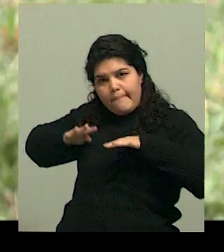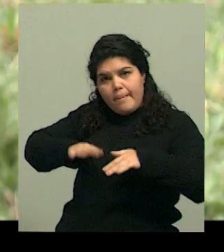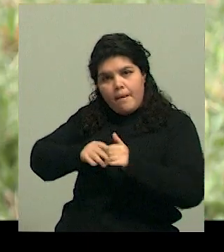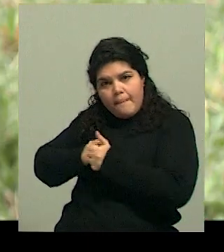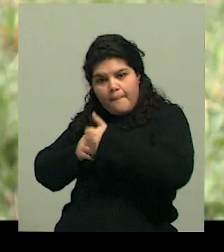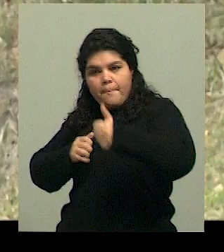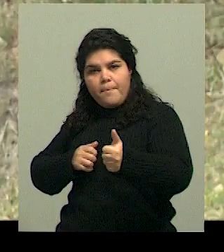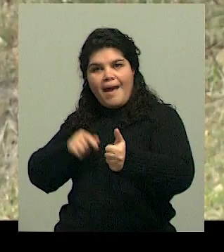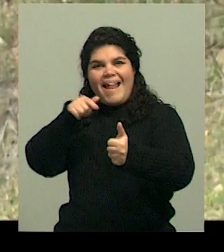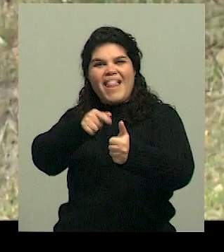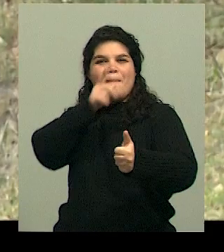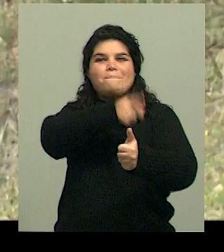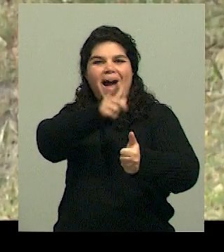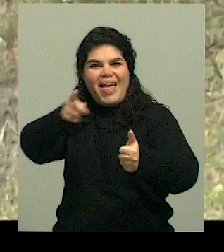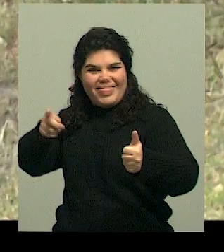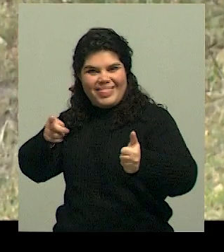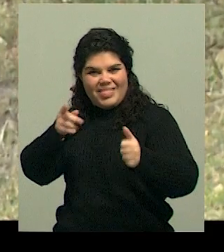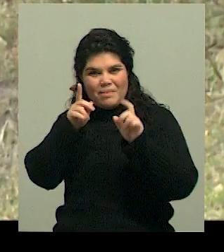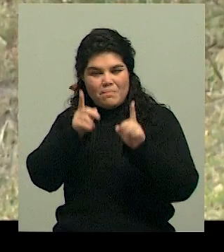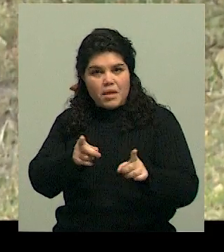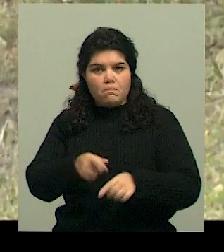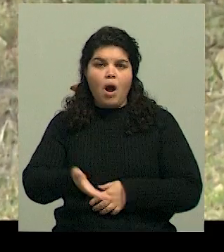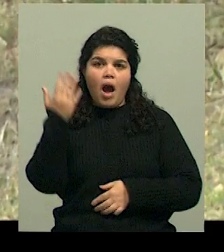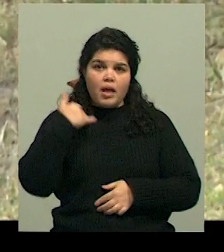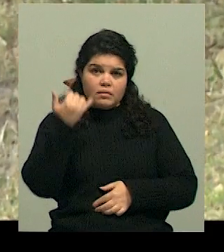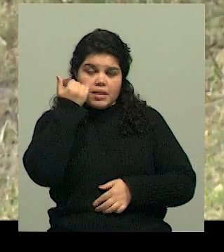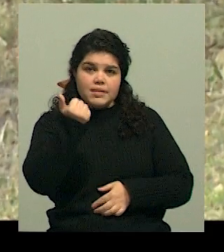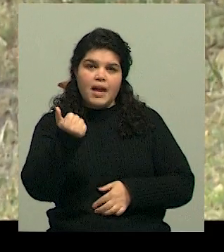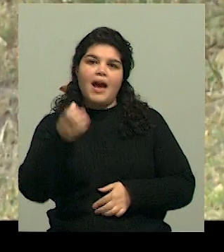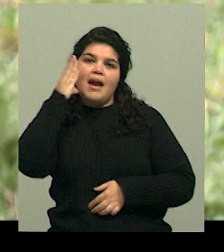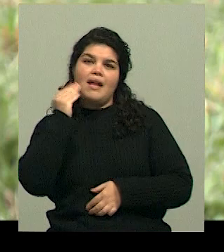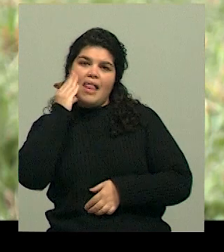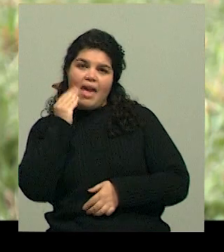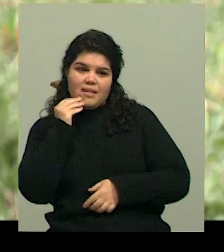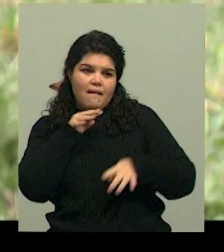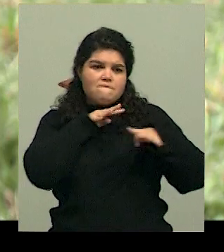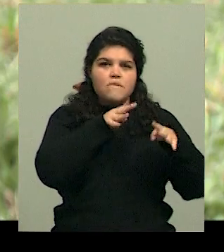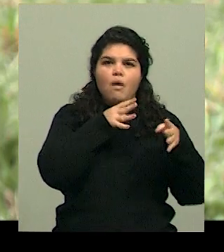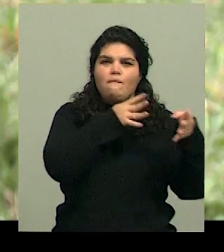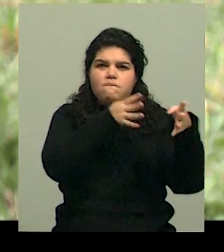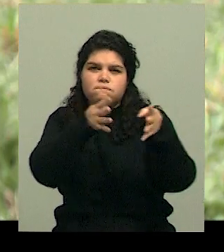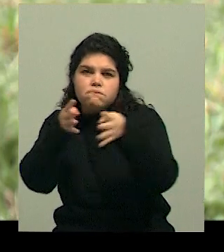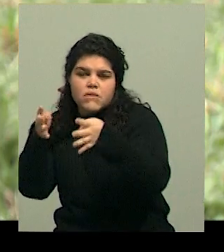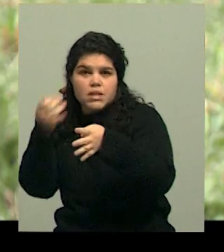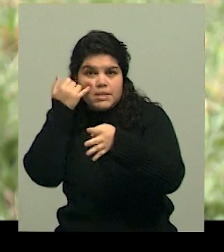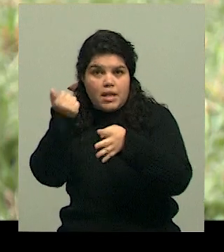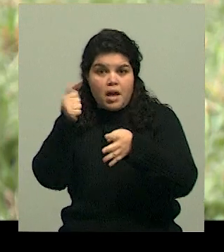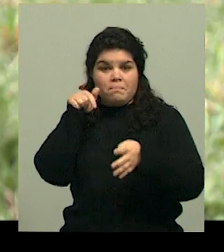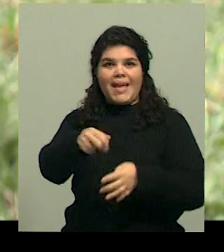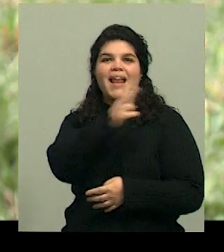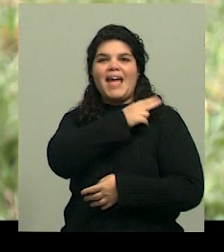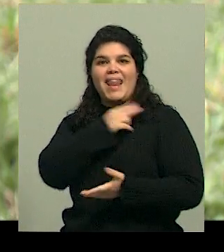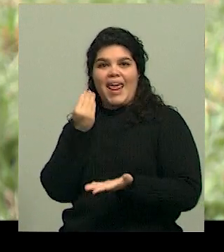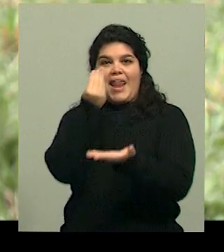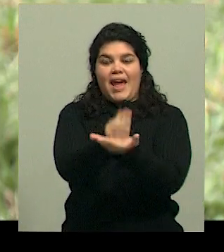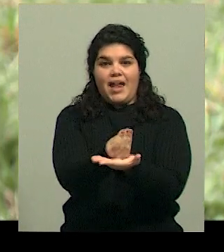estaba preparado, ya había estado participando en las invasiones inglesas, pero bueno, ahora ya lo hacía como general de un ejército,